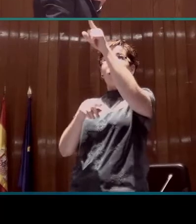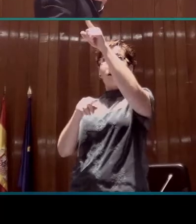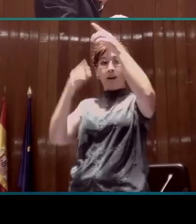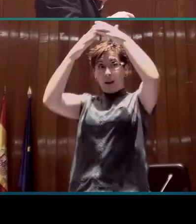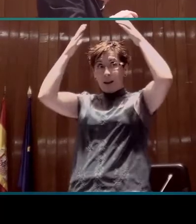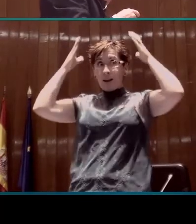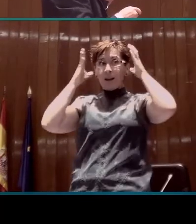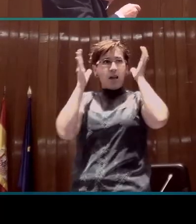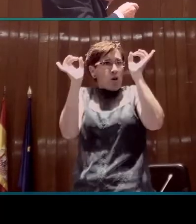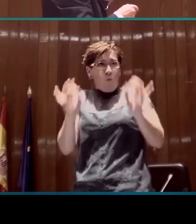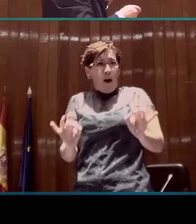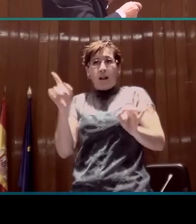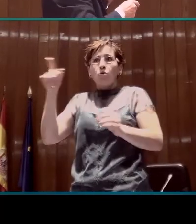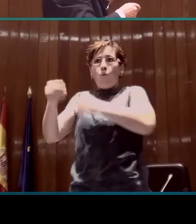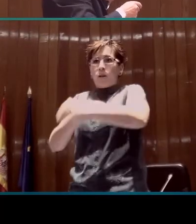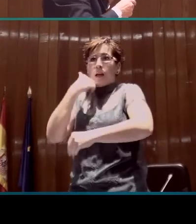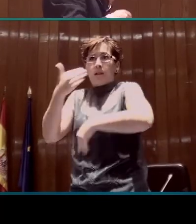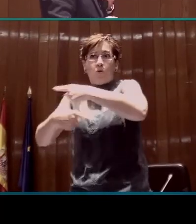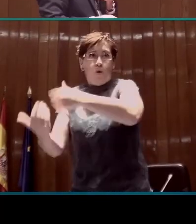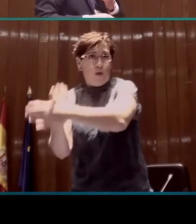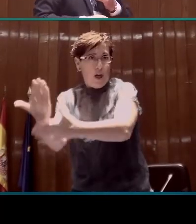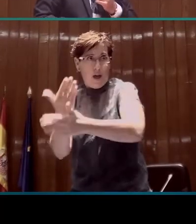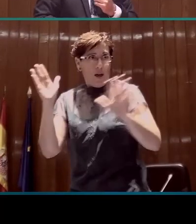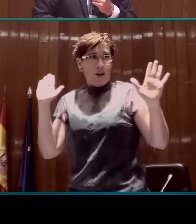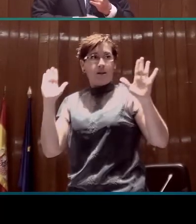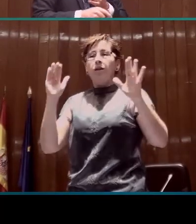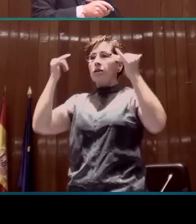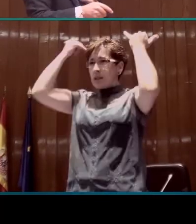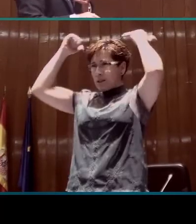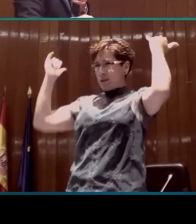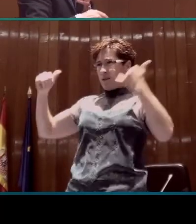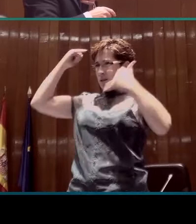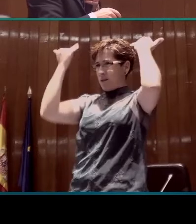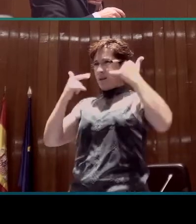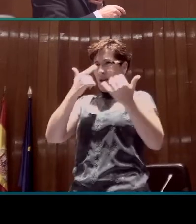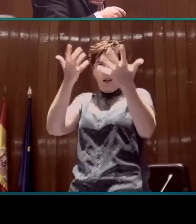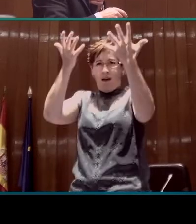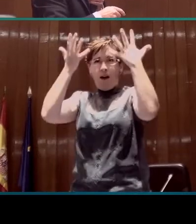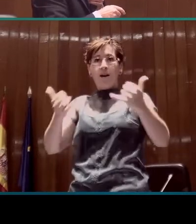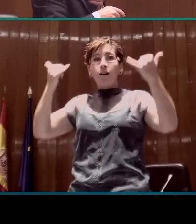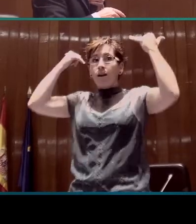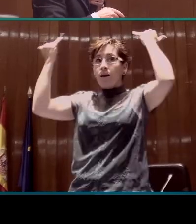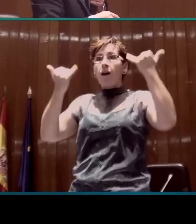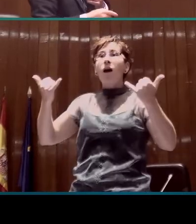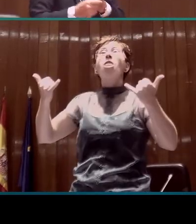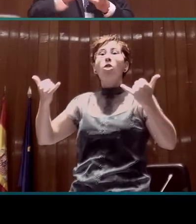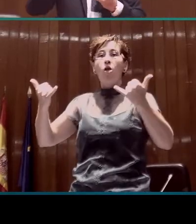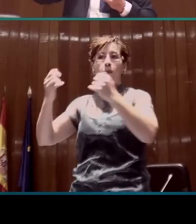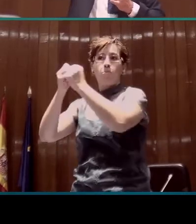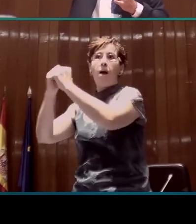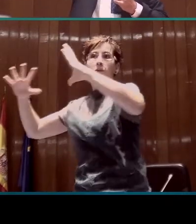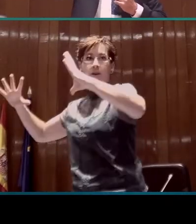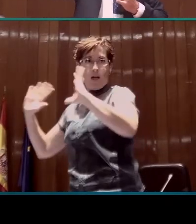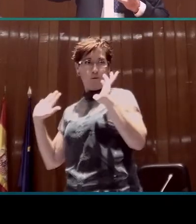ejemplo, entonces tenemos unos cascos que tienen un montón de cables, esos cables van a unos amplificadores, porque